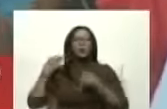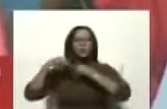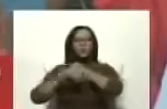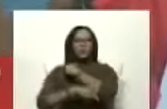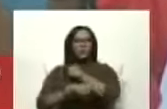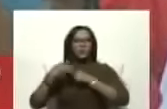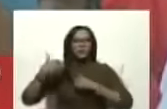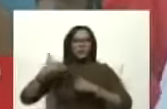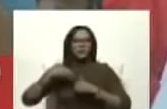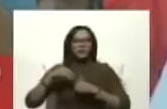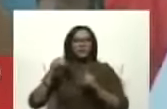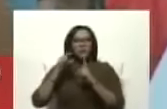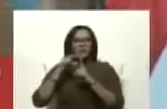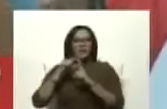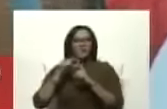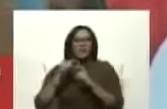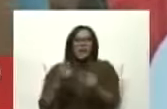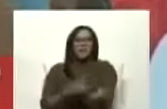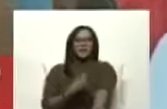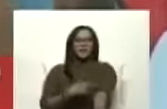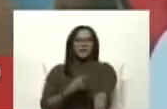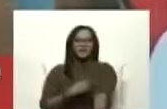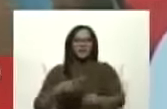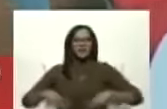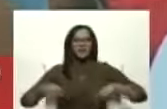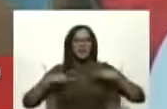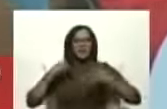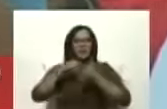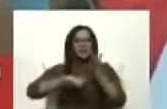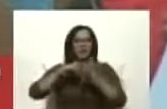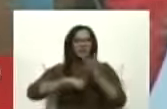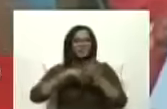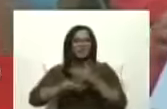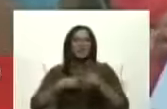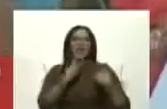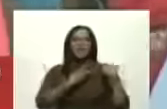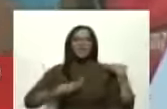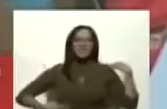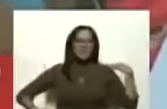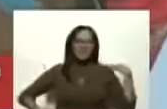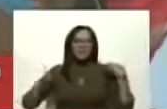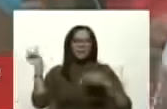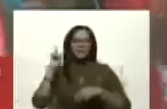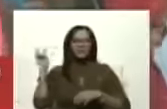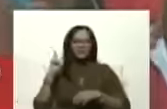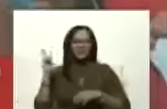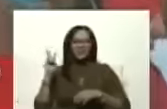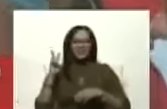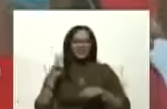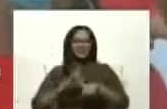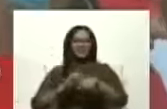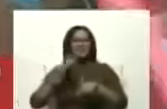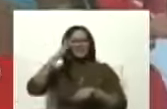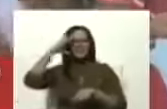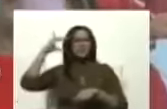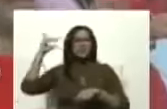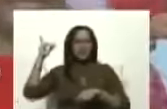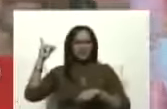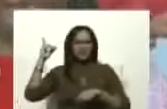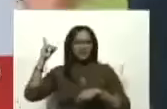el derecho de palabra a mi hermana de la vida y de las luchas, la vicepresidenta de Venezuela, Delcy Eloína